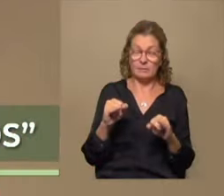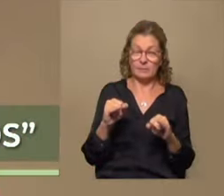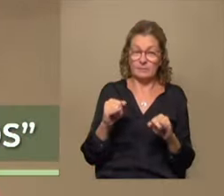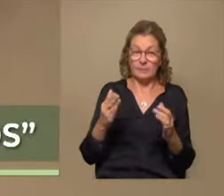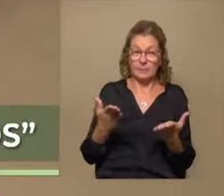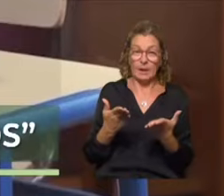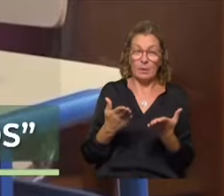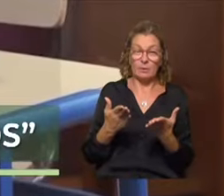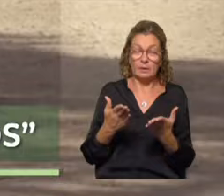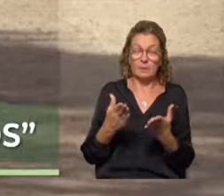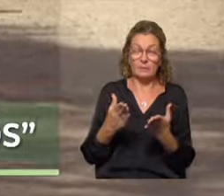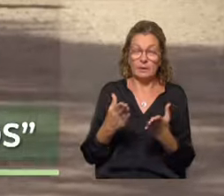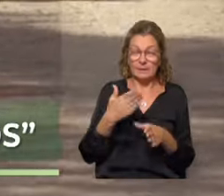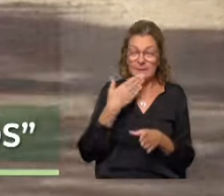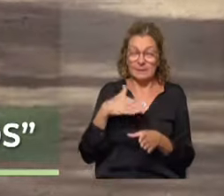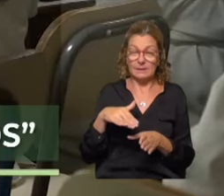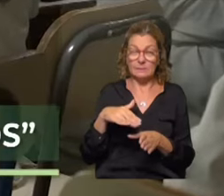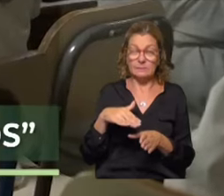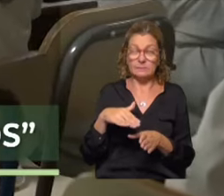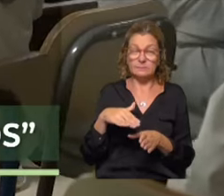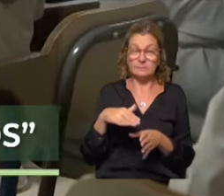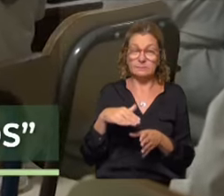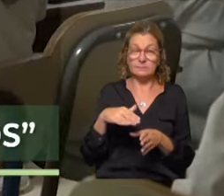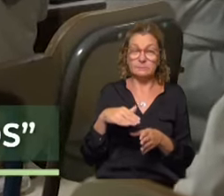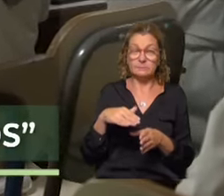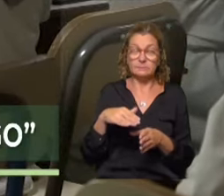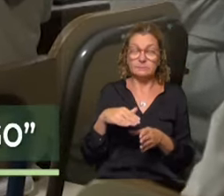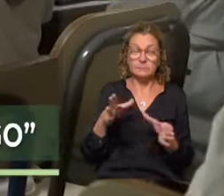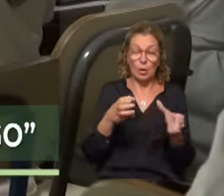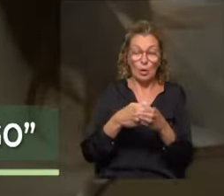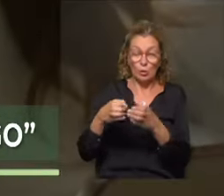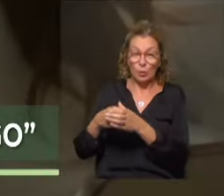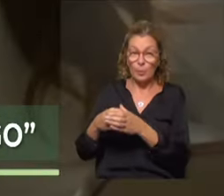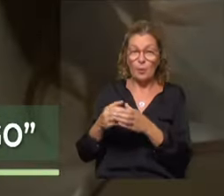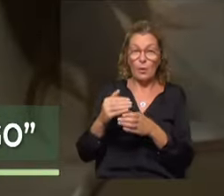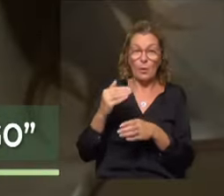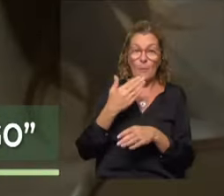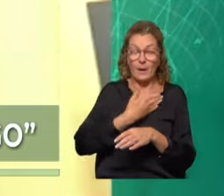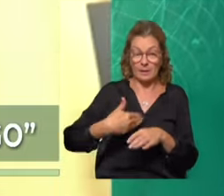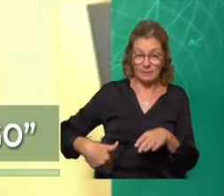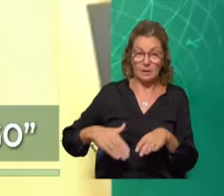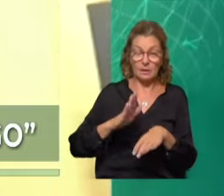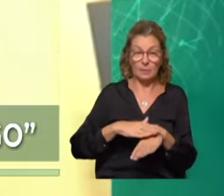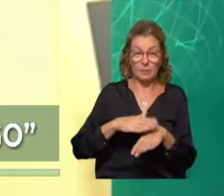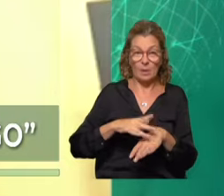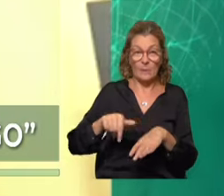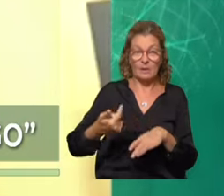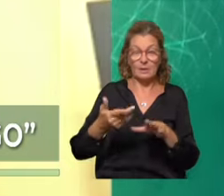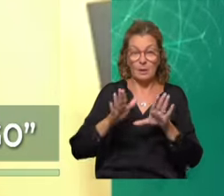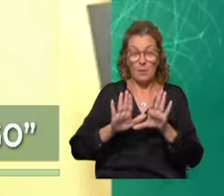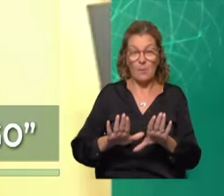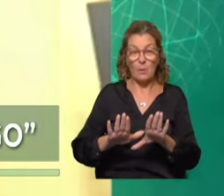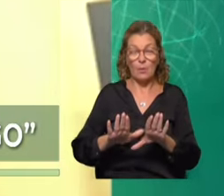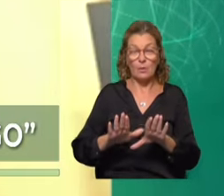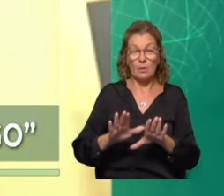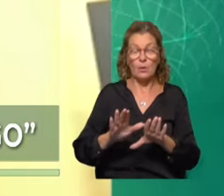Ahora entendemos que la mayoría de los grupos están con docente a cargo. Mañana hay un paro de la